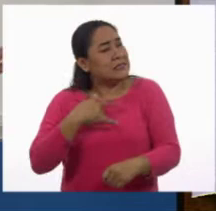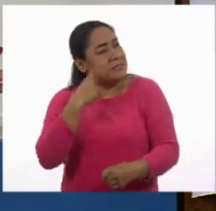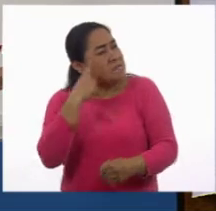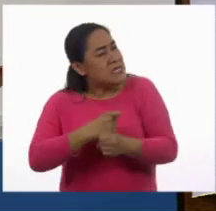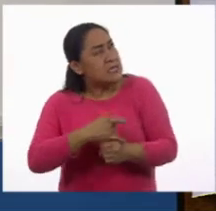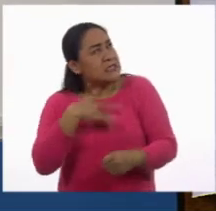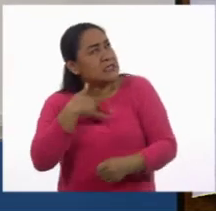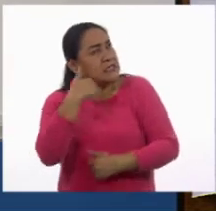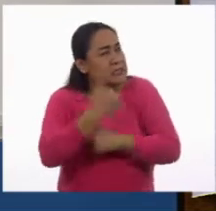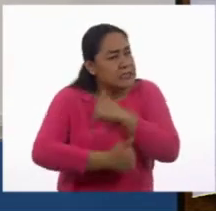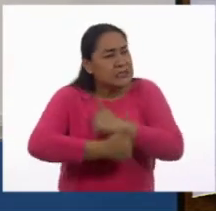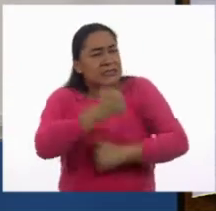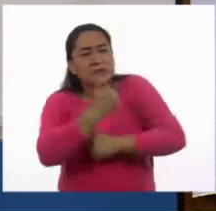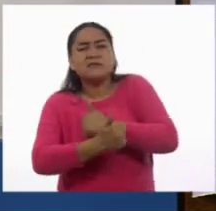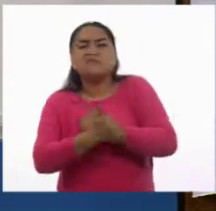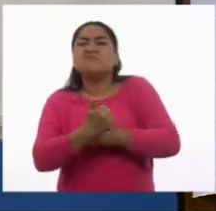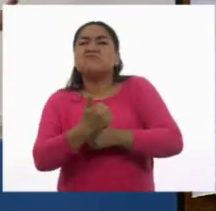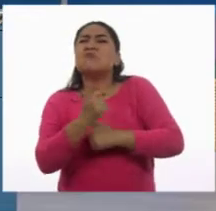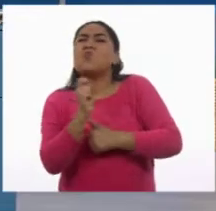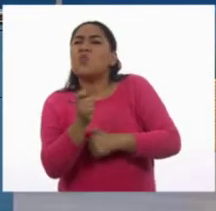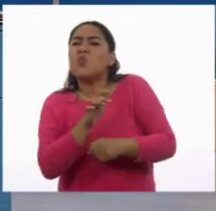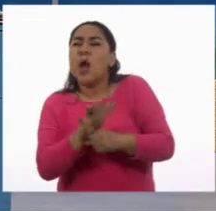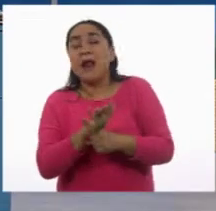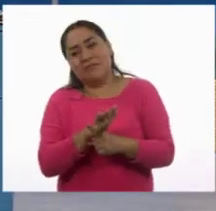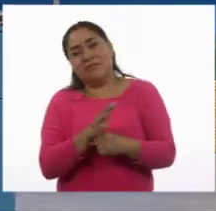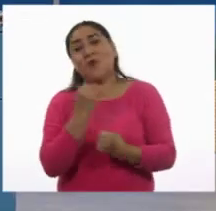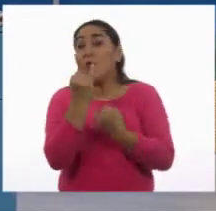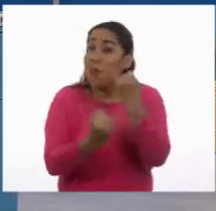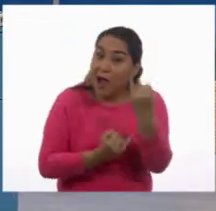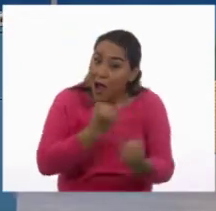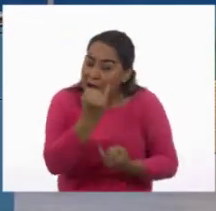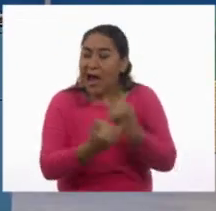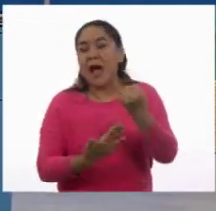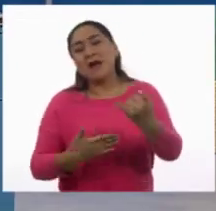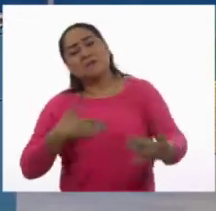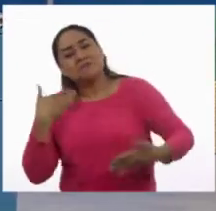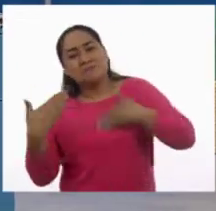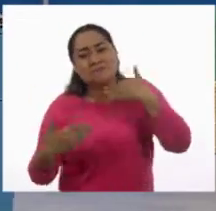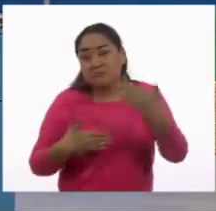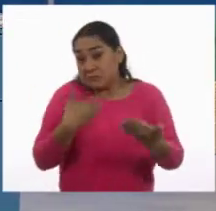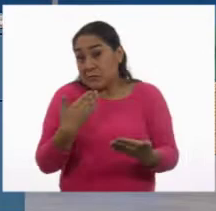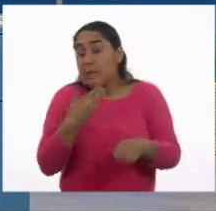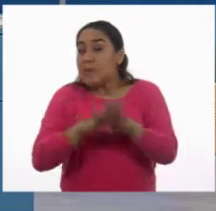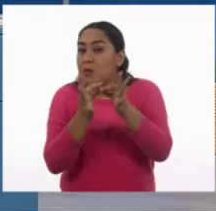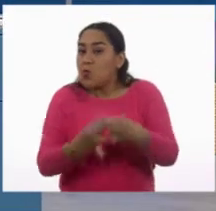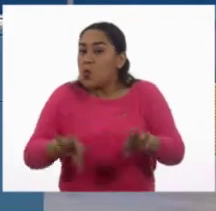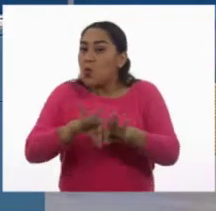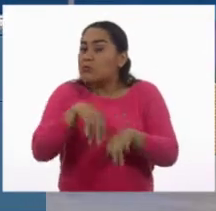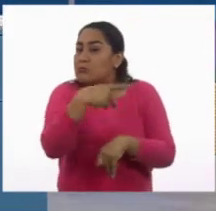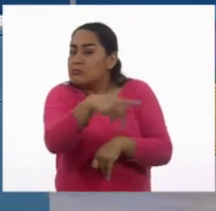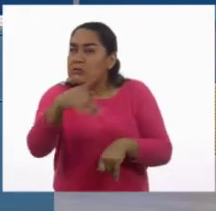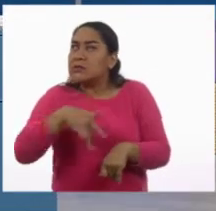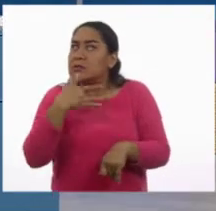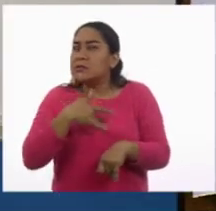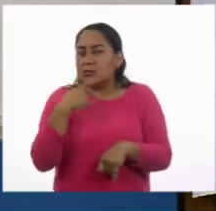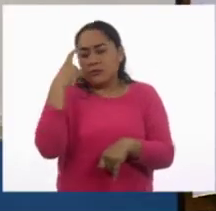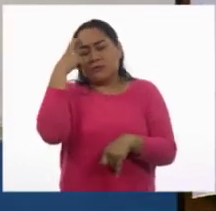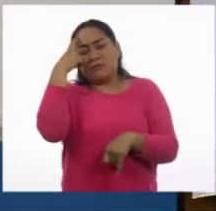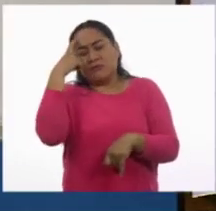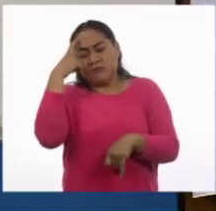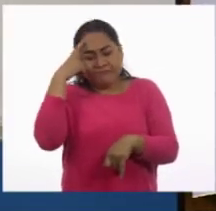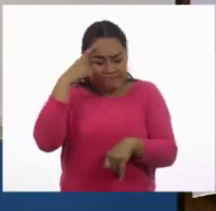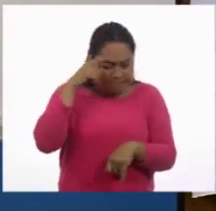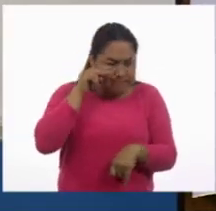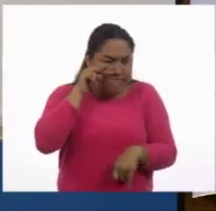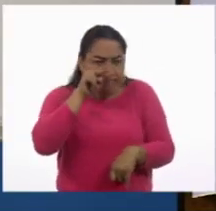vamos a invitar realmente es el de jugar y divertirse, desarrollando, eso sí, su capacidad de utilizar